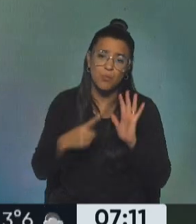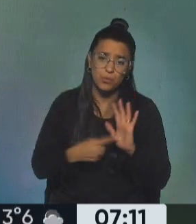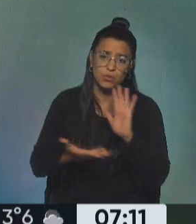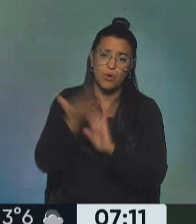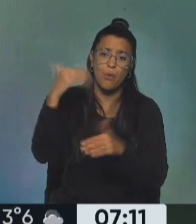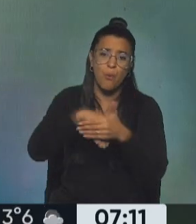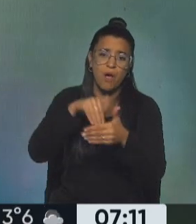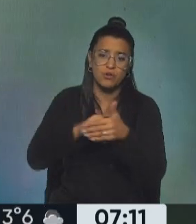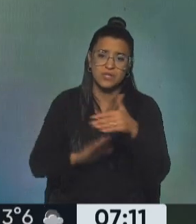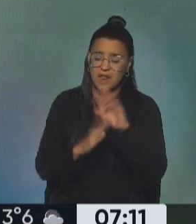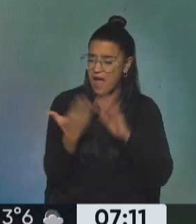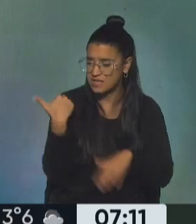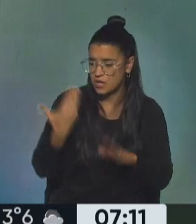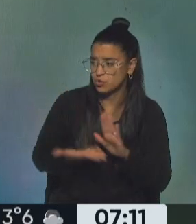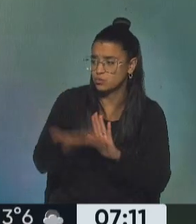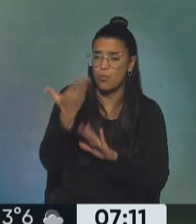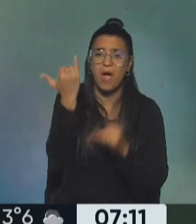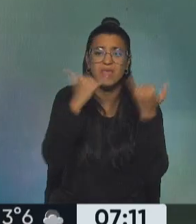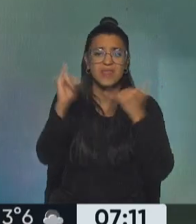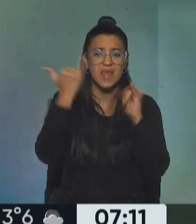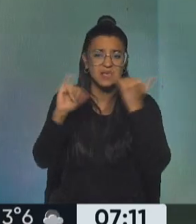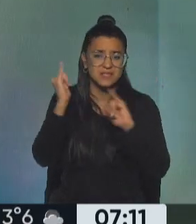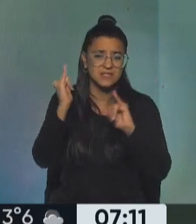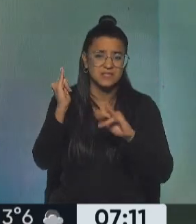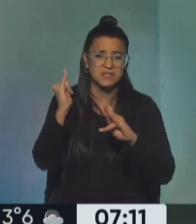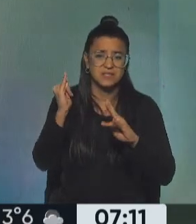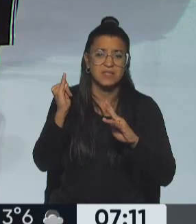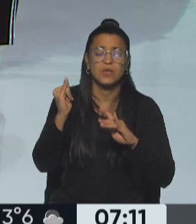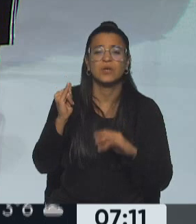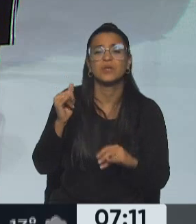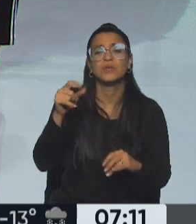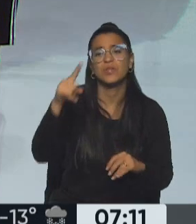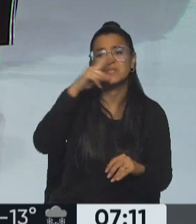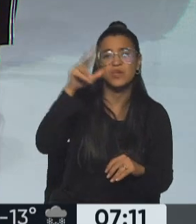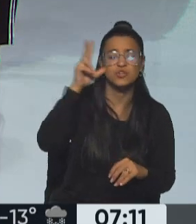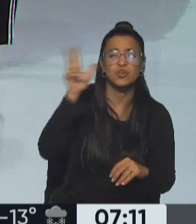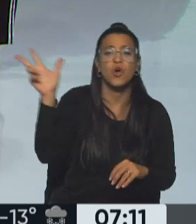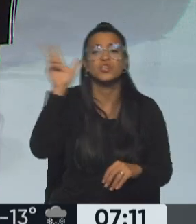en la jornada de ayer que subieron la tasa de interés del plazo fijo 81%